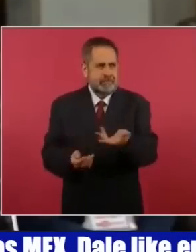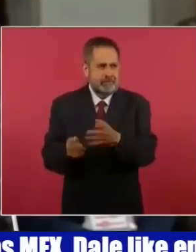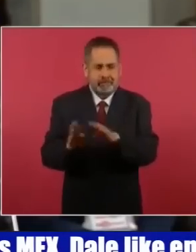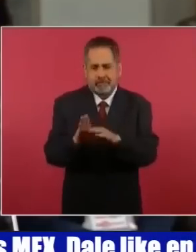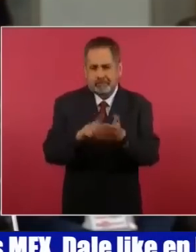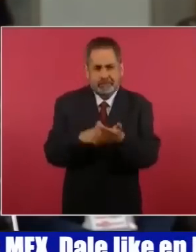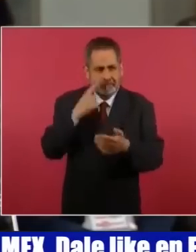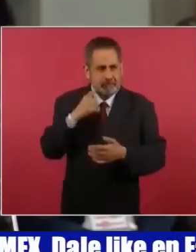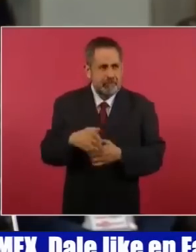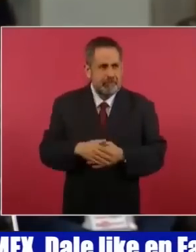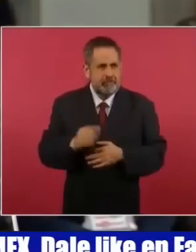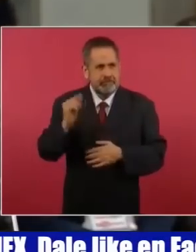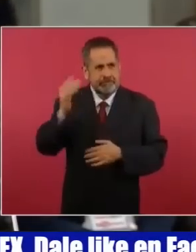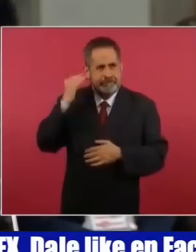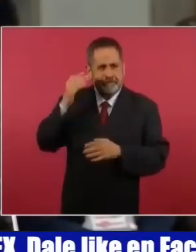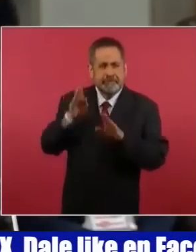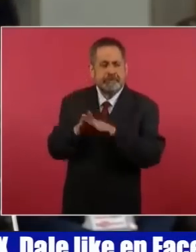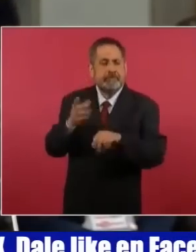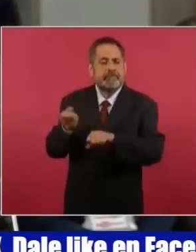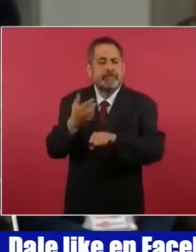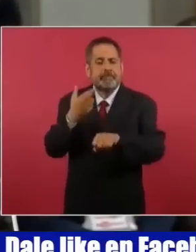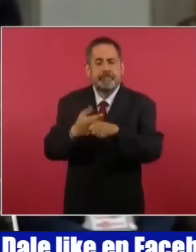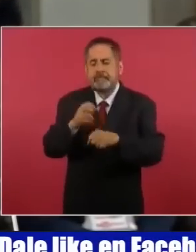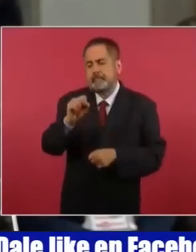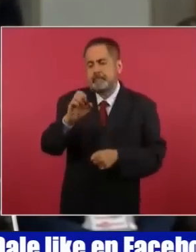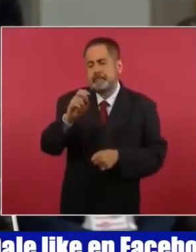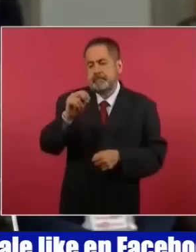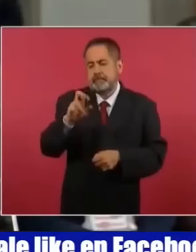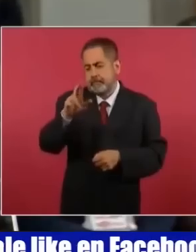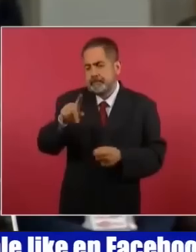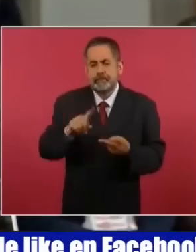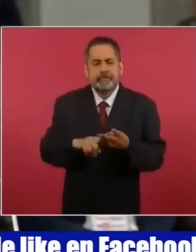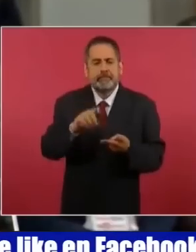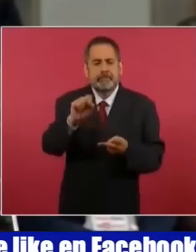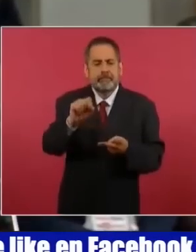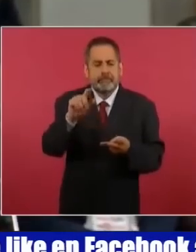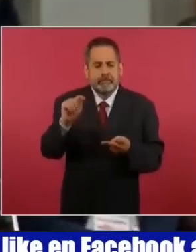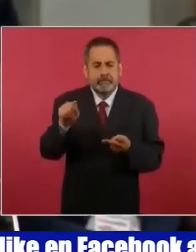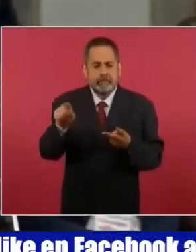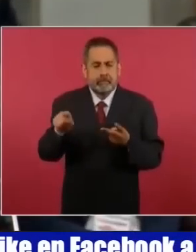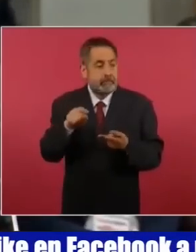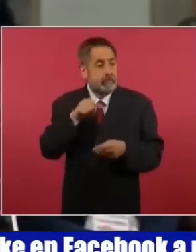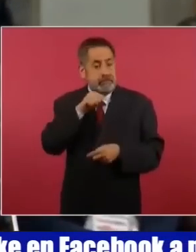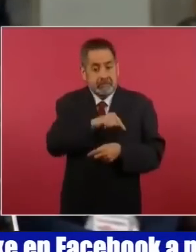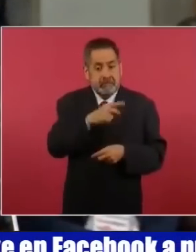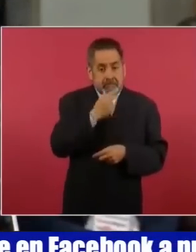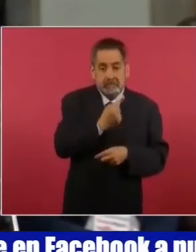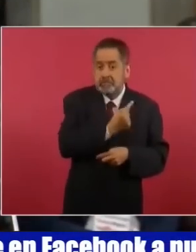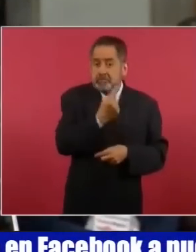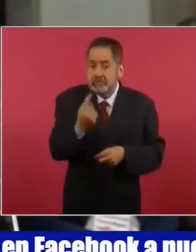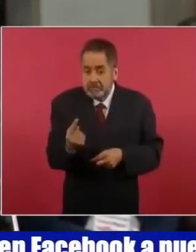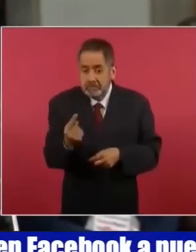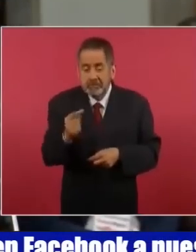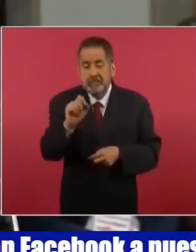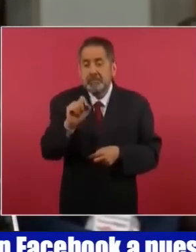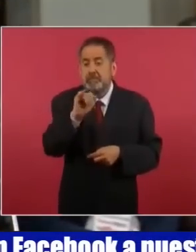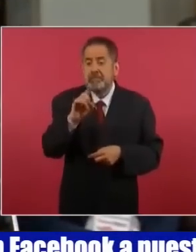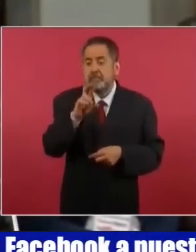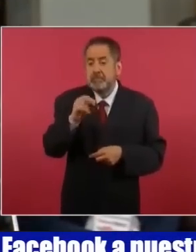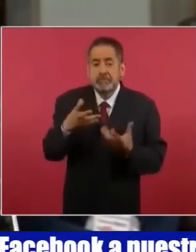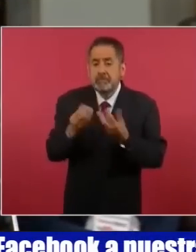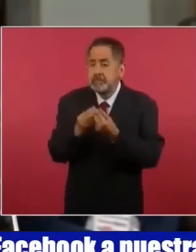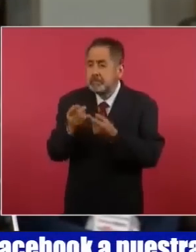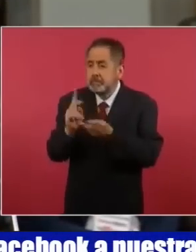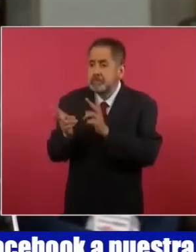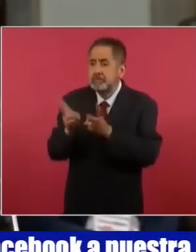reunión no hace mucho con la Secretaría de Energía y con la Secretaría del Trabajo, en donde estuvo, de hecho, Alejandro Cabrera y estuvo conviviendo con